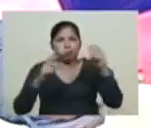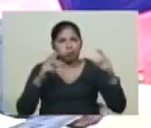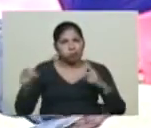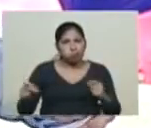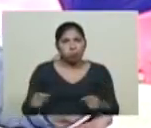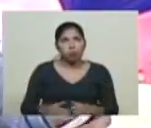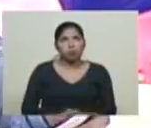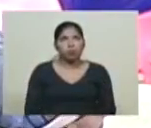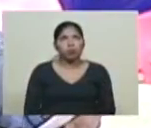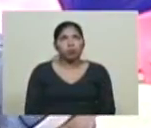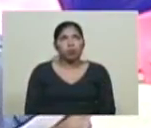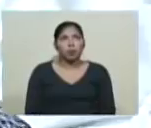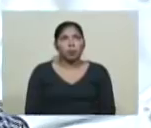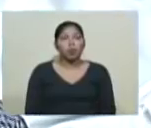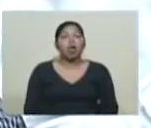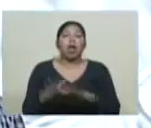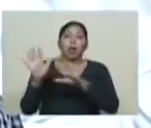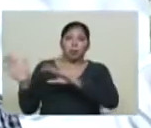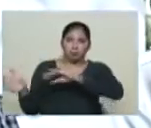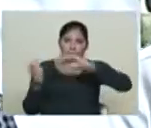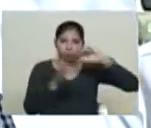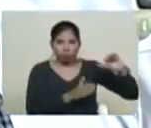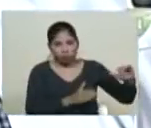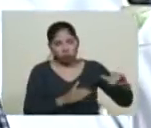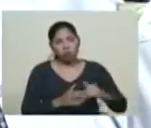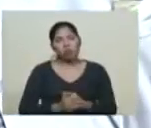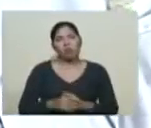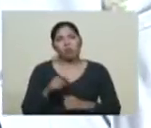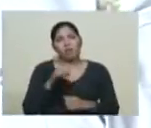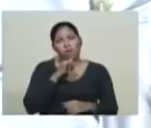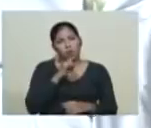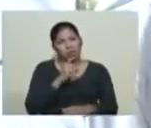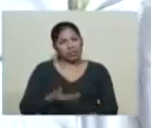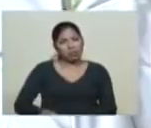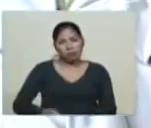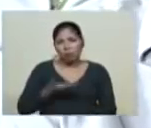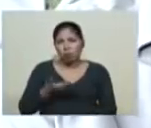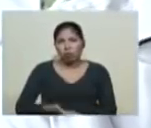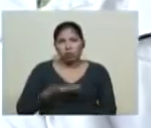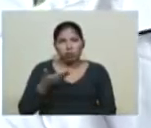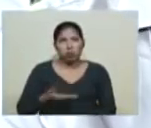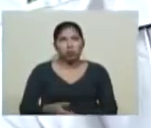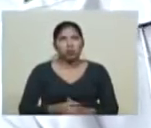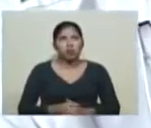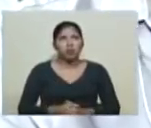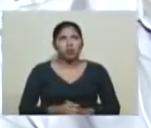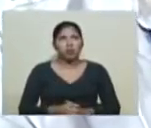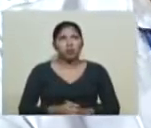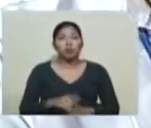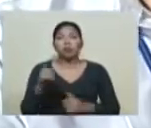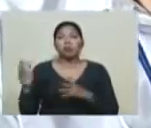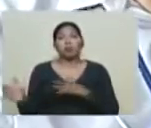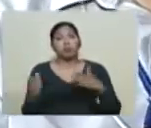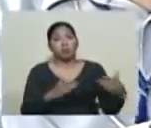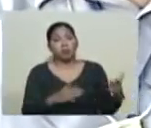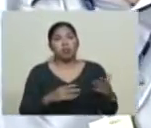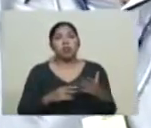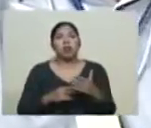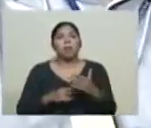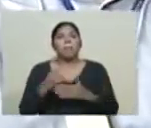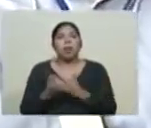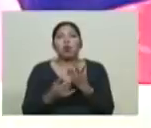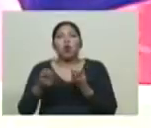de vacunas. Ahora, presidente, hay otra información bien importante, que es el Plan Nacional de Control Vectorial, donde vamos